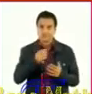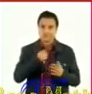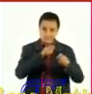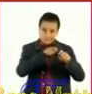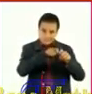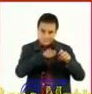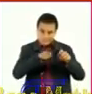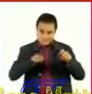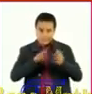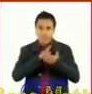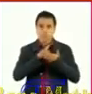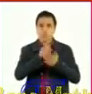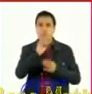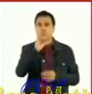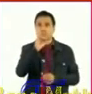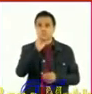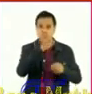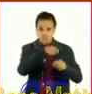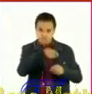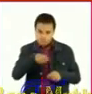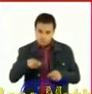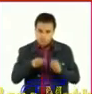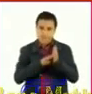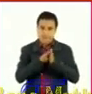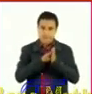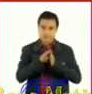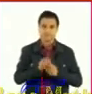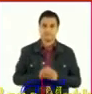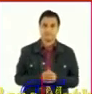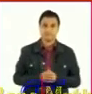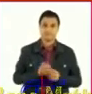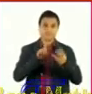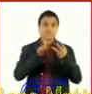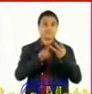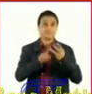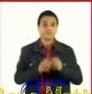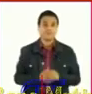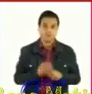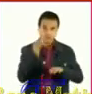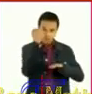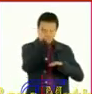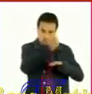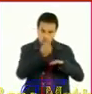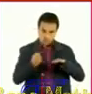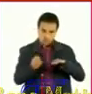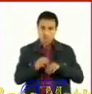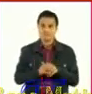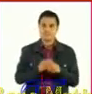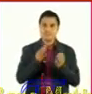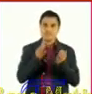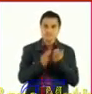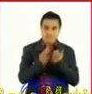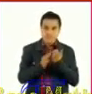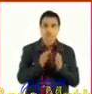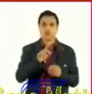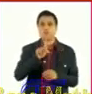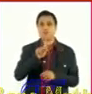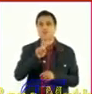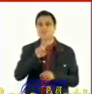un plumón preferentemente negro. Cortar láminas, tubos de PVC o lo que